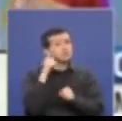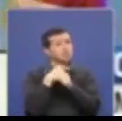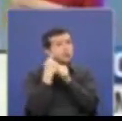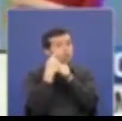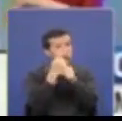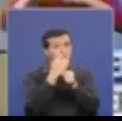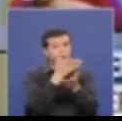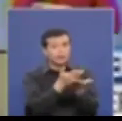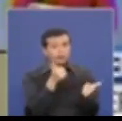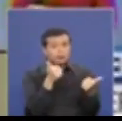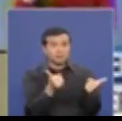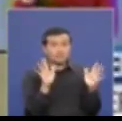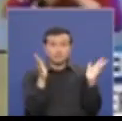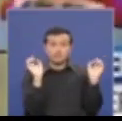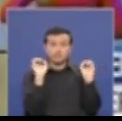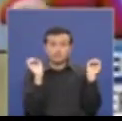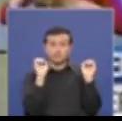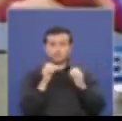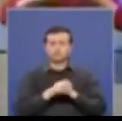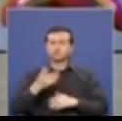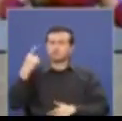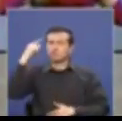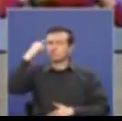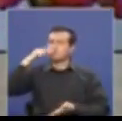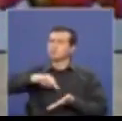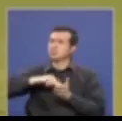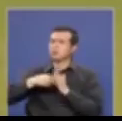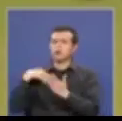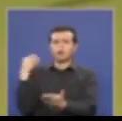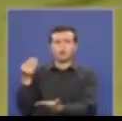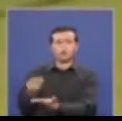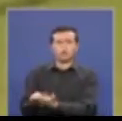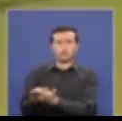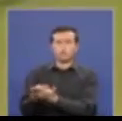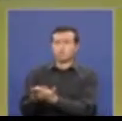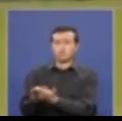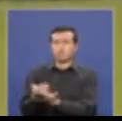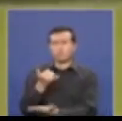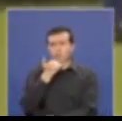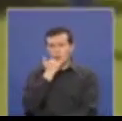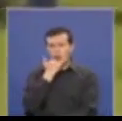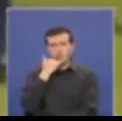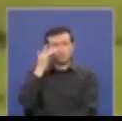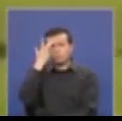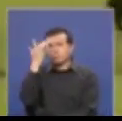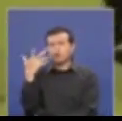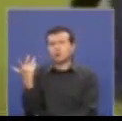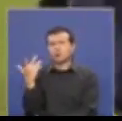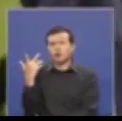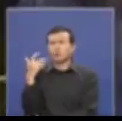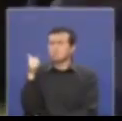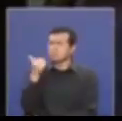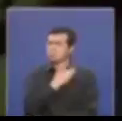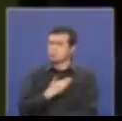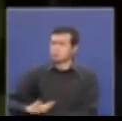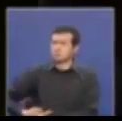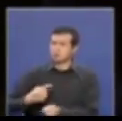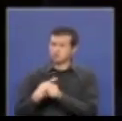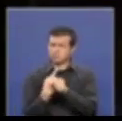helicópteros no convenían. O sea que el gobierno adquirió helicópteros en mal estado para que vuele el